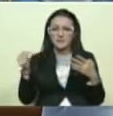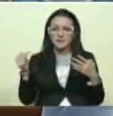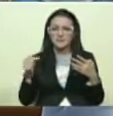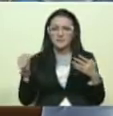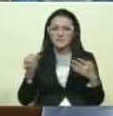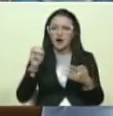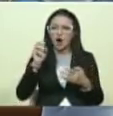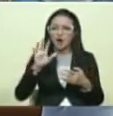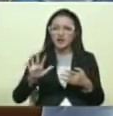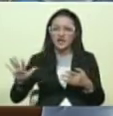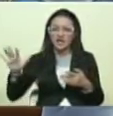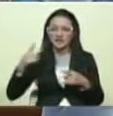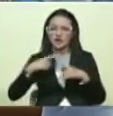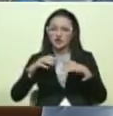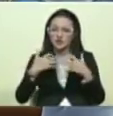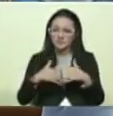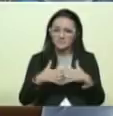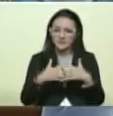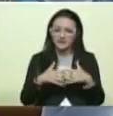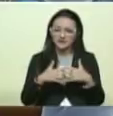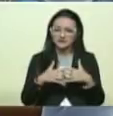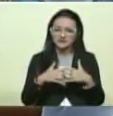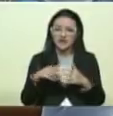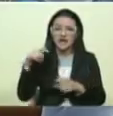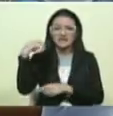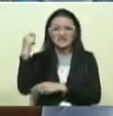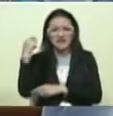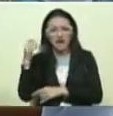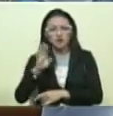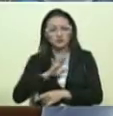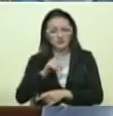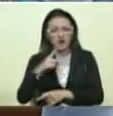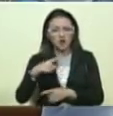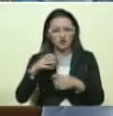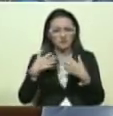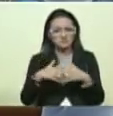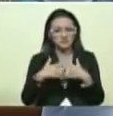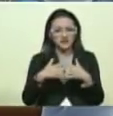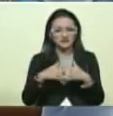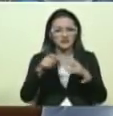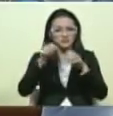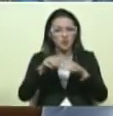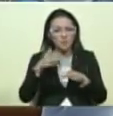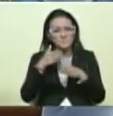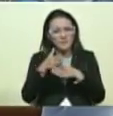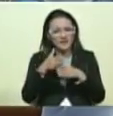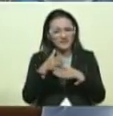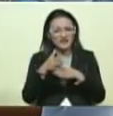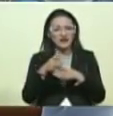una concretera, Premezclado y Agregado Los Llanos, Compañía Anónima, Distribuidora de Madera Urbano Fermín,